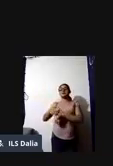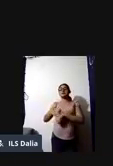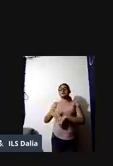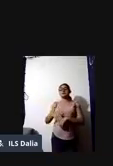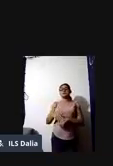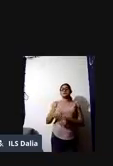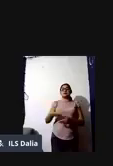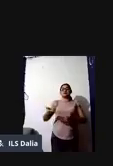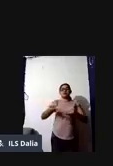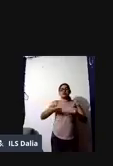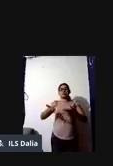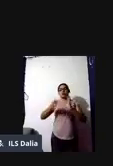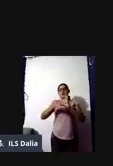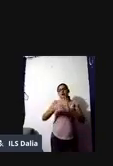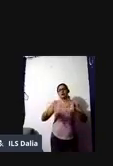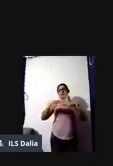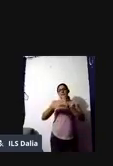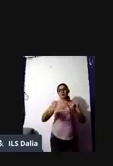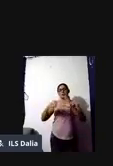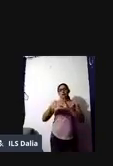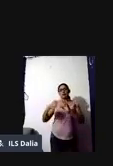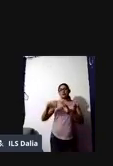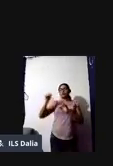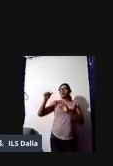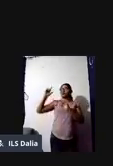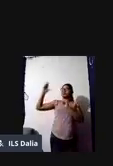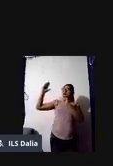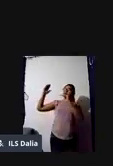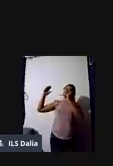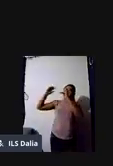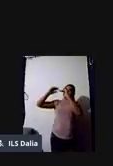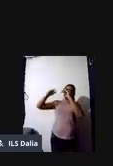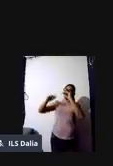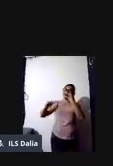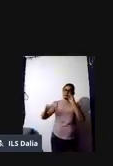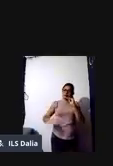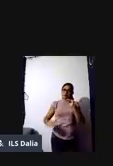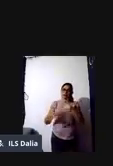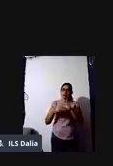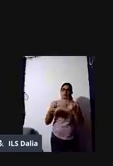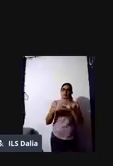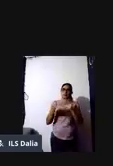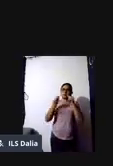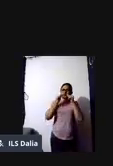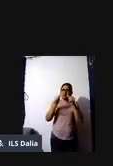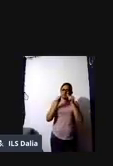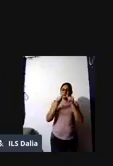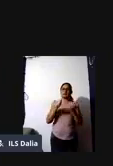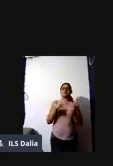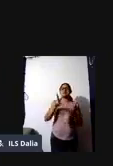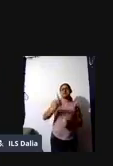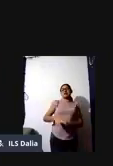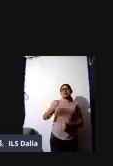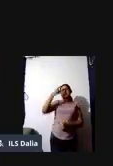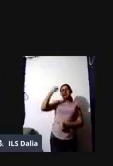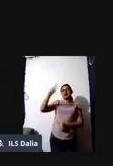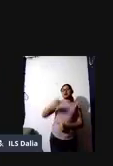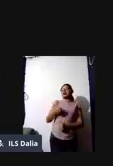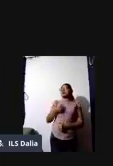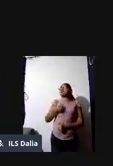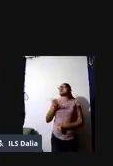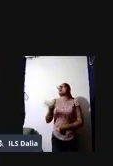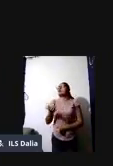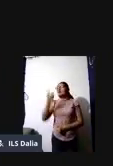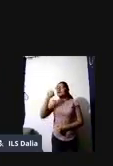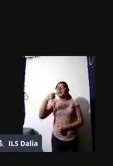recibir retroalimentación de las otras personas, escucharlas, porque es bien padre de ida, pero también hay que escuchar